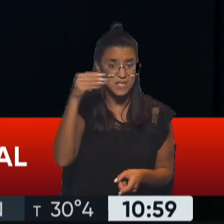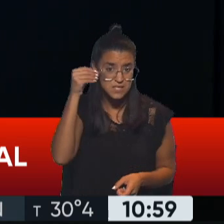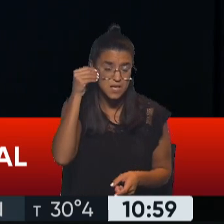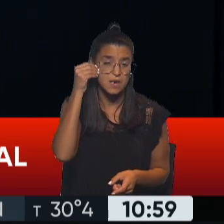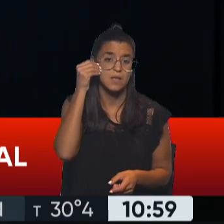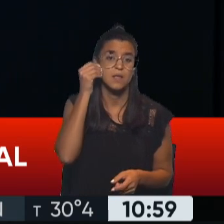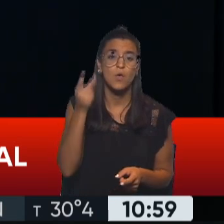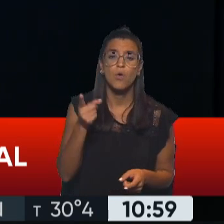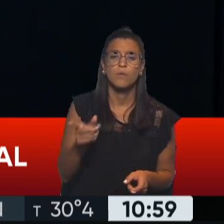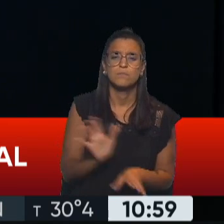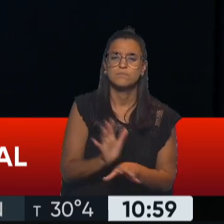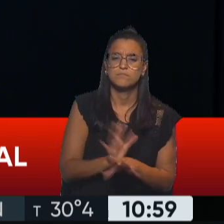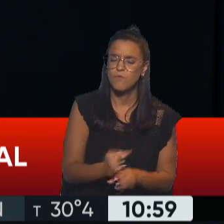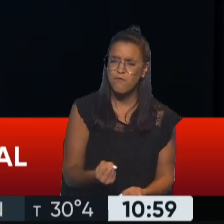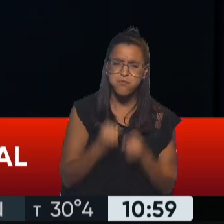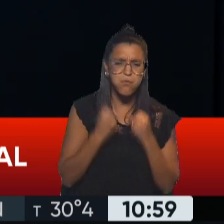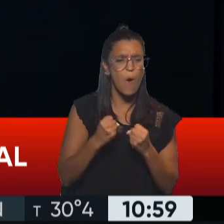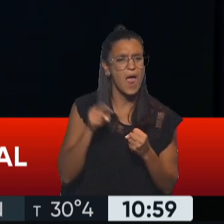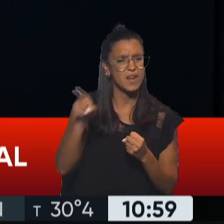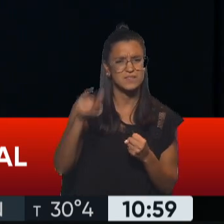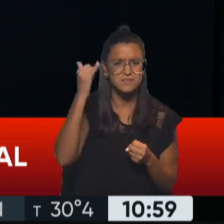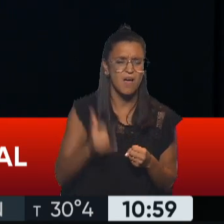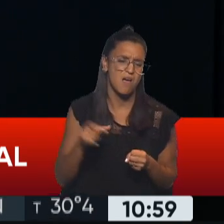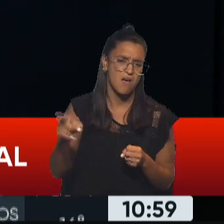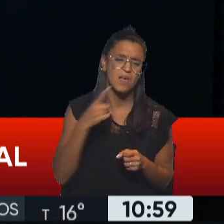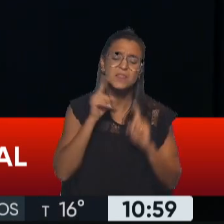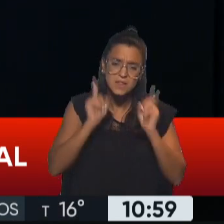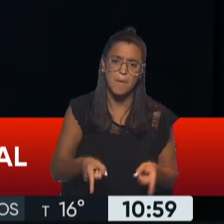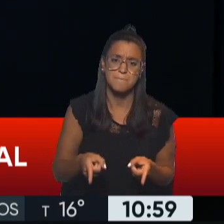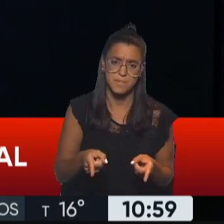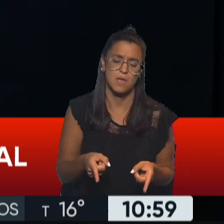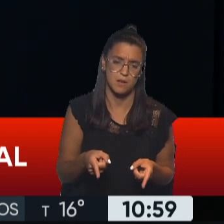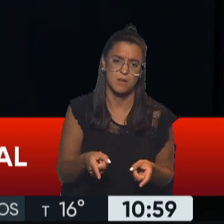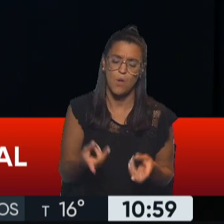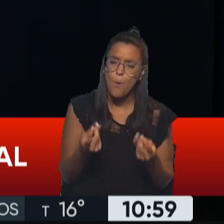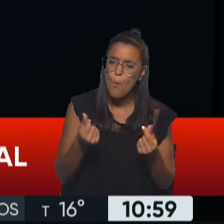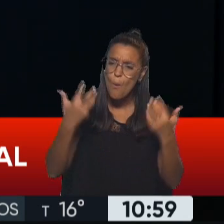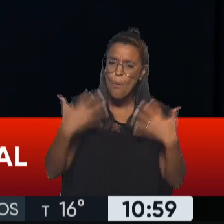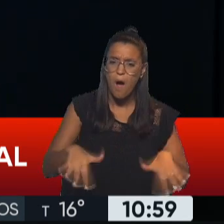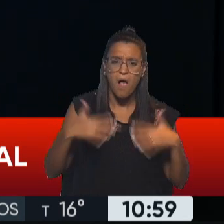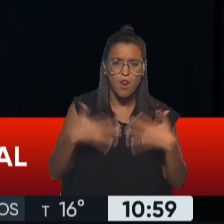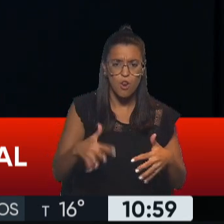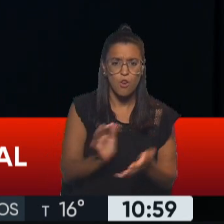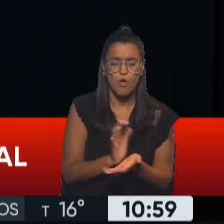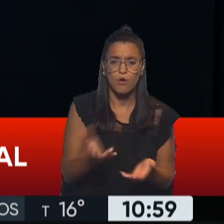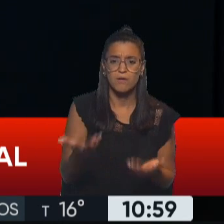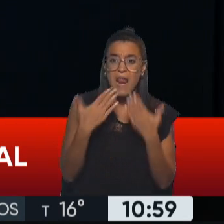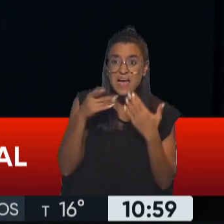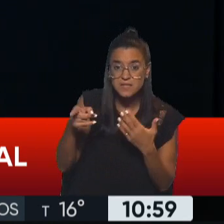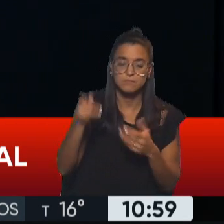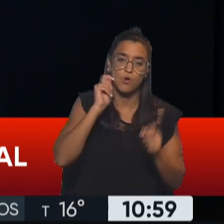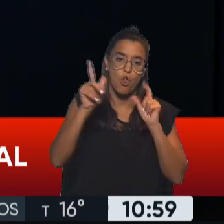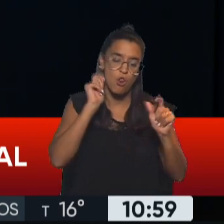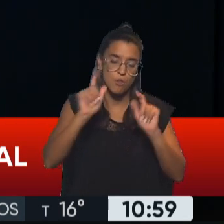Kirchner, dueña de una fuerza única que también ha sido de mucho valor para lo que se ha logrado. Y